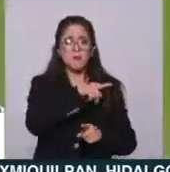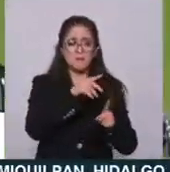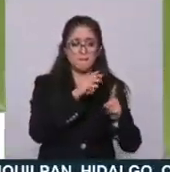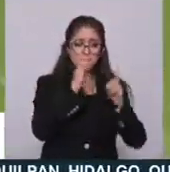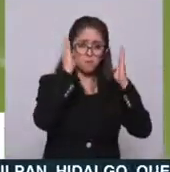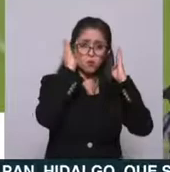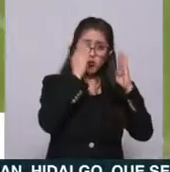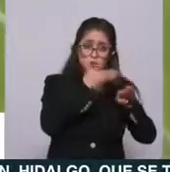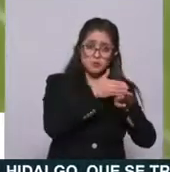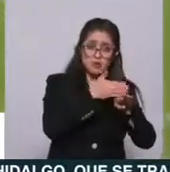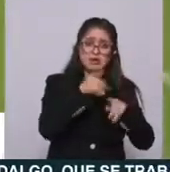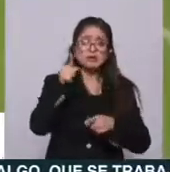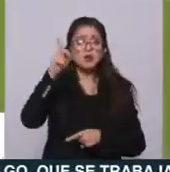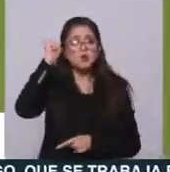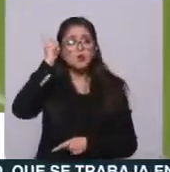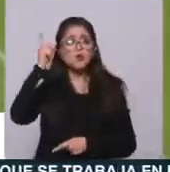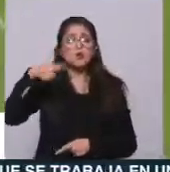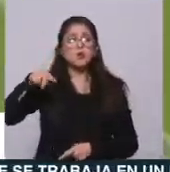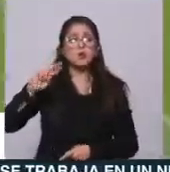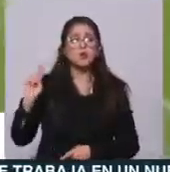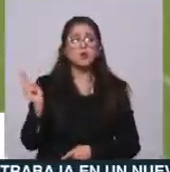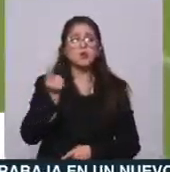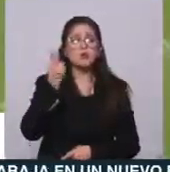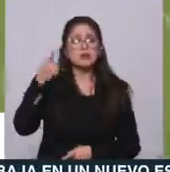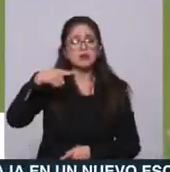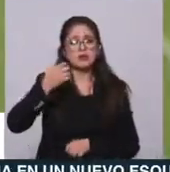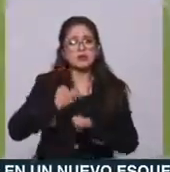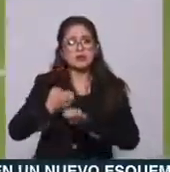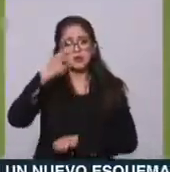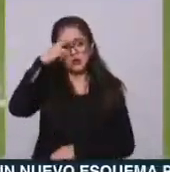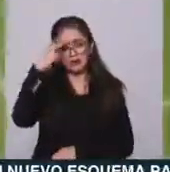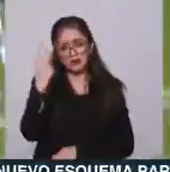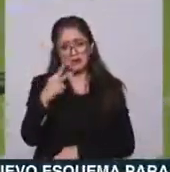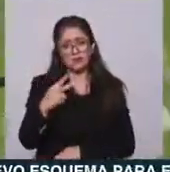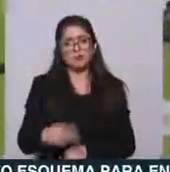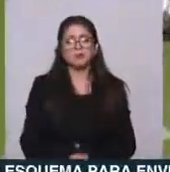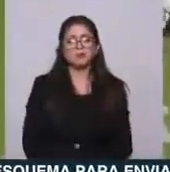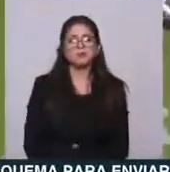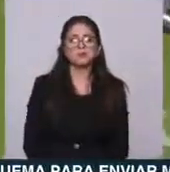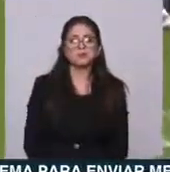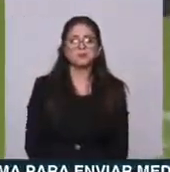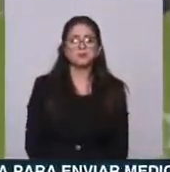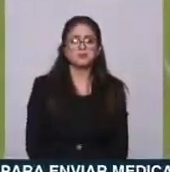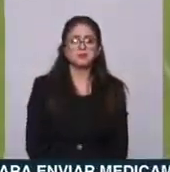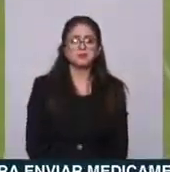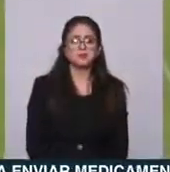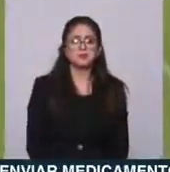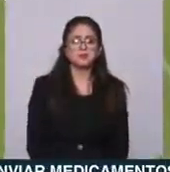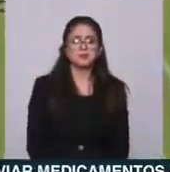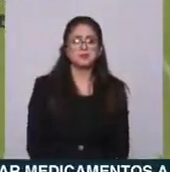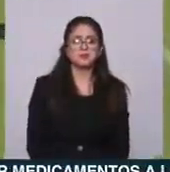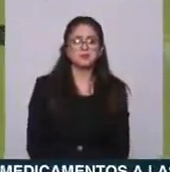Blancos y los Potros Salvajes de la Universidad Autónoma del Estado de México. Jesús Arias, 21 Noticias.